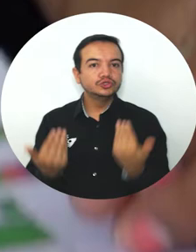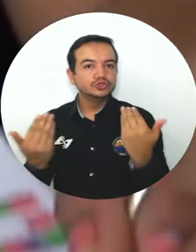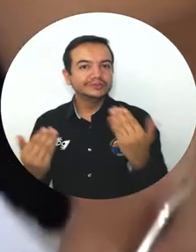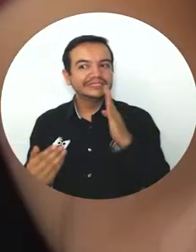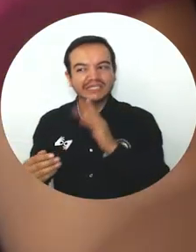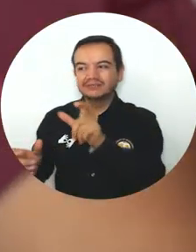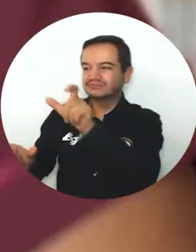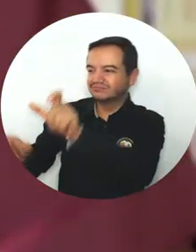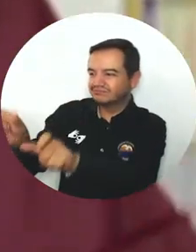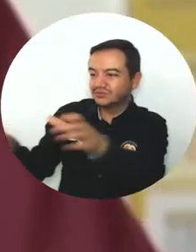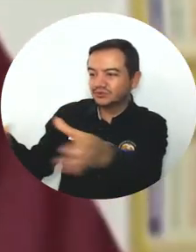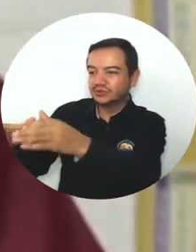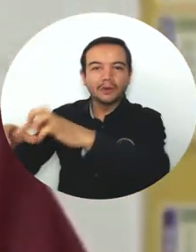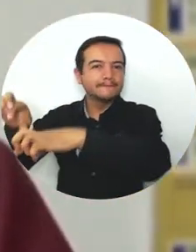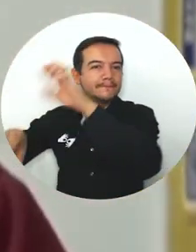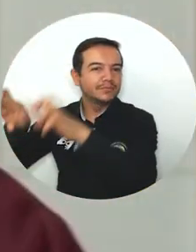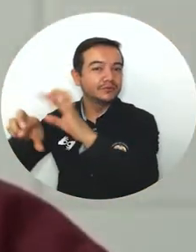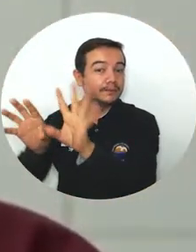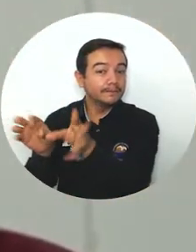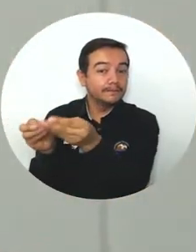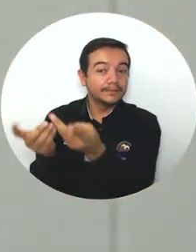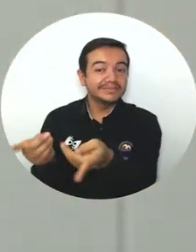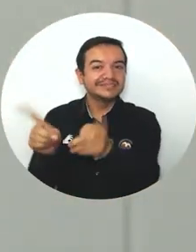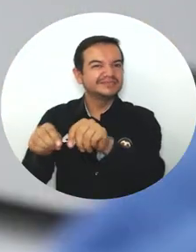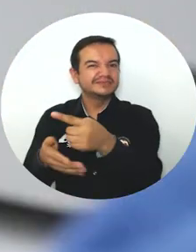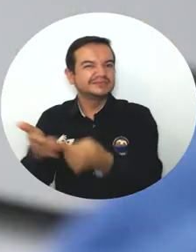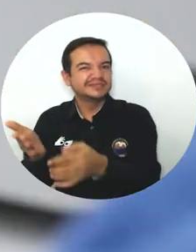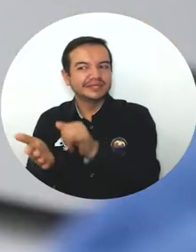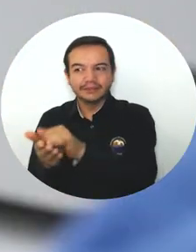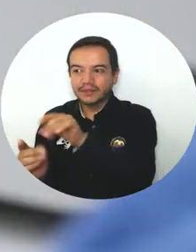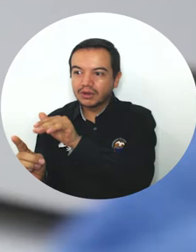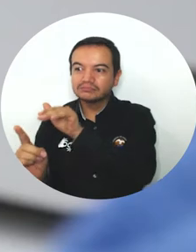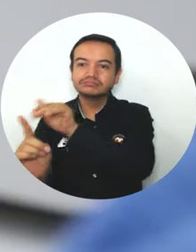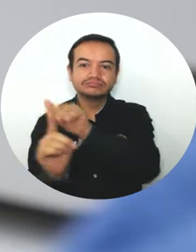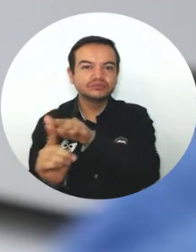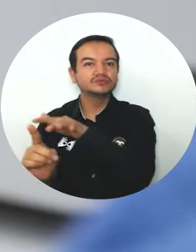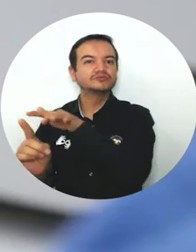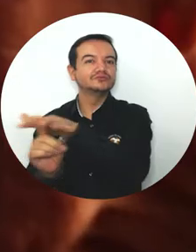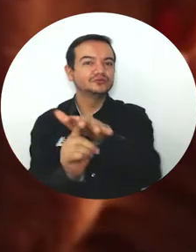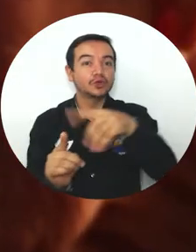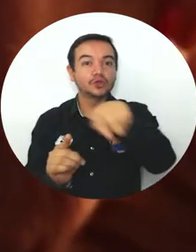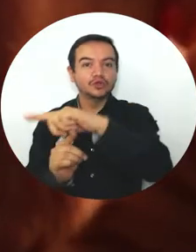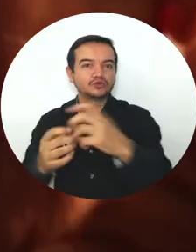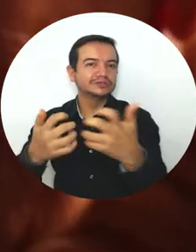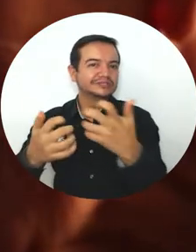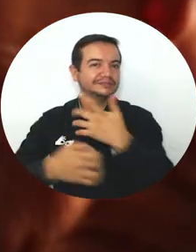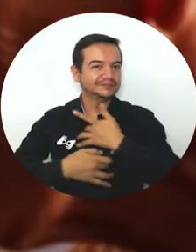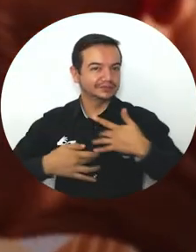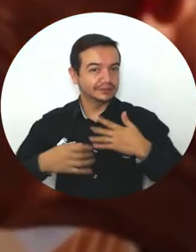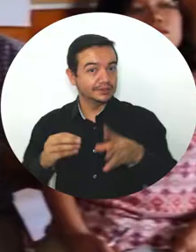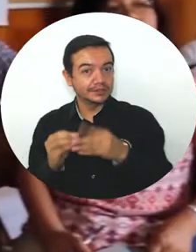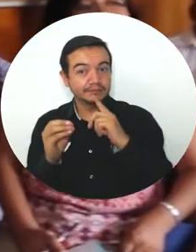propios profesionales, sino que también indudablemente va a repercutir en el sistema de salud y fundamentalmente va a mejorar la salud de